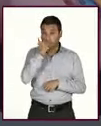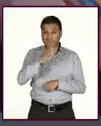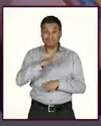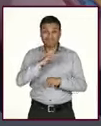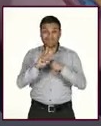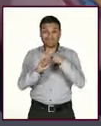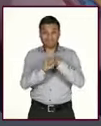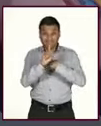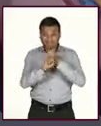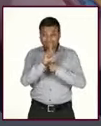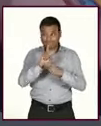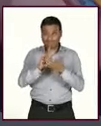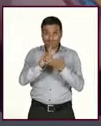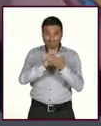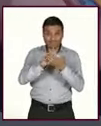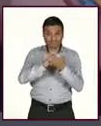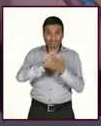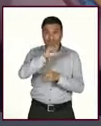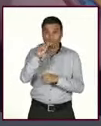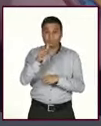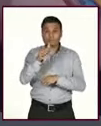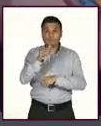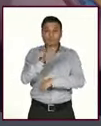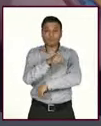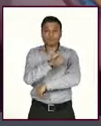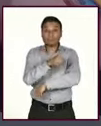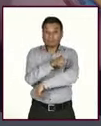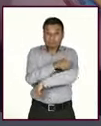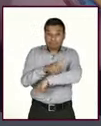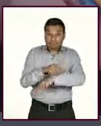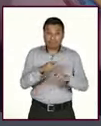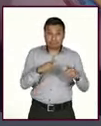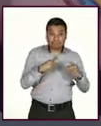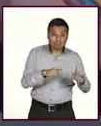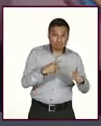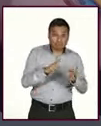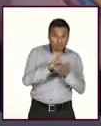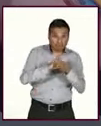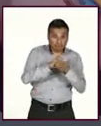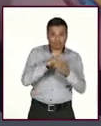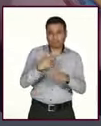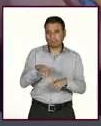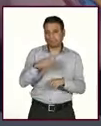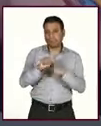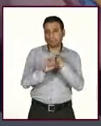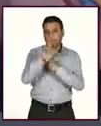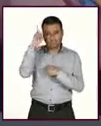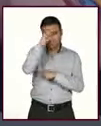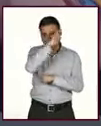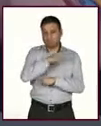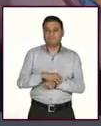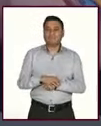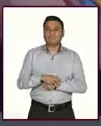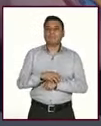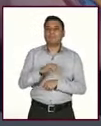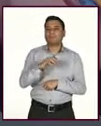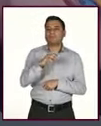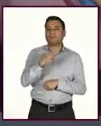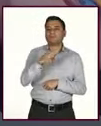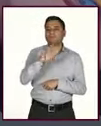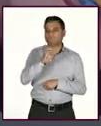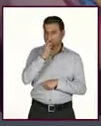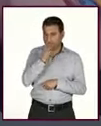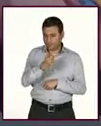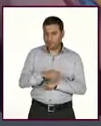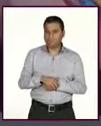adicción y alguien de la familia es distribuidor. Muchas gracias, Amelia, por su comentario. Hugo Figueroa, ¿cómo evitar la influencia negativa de